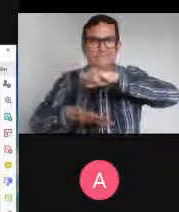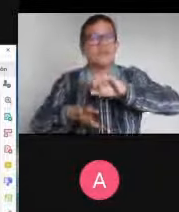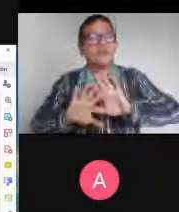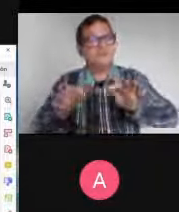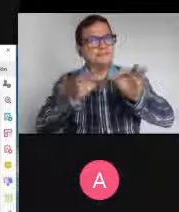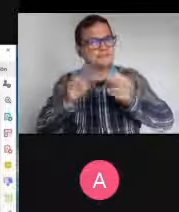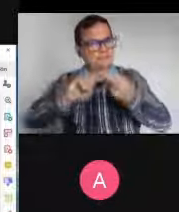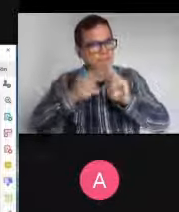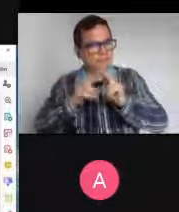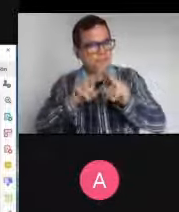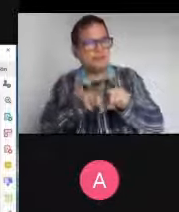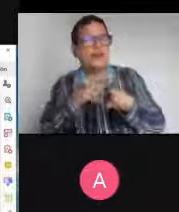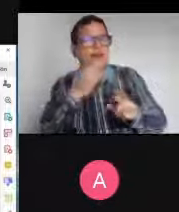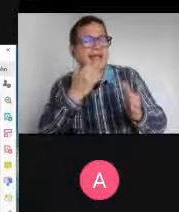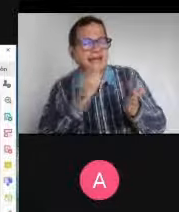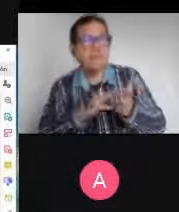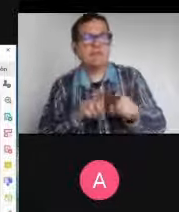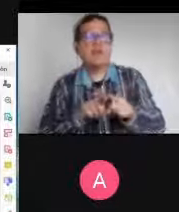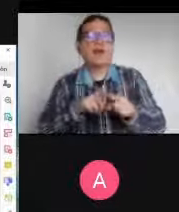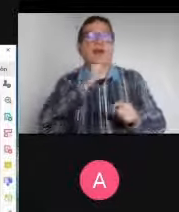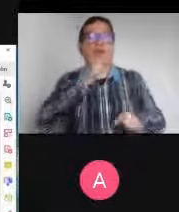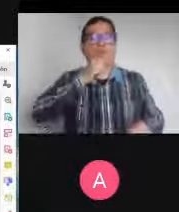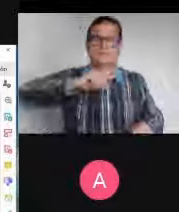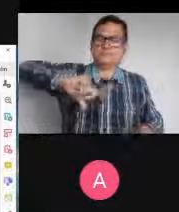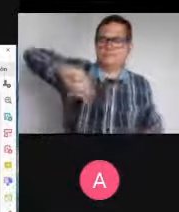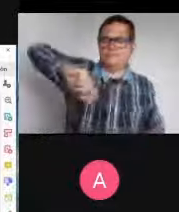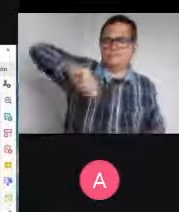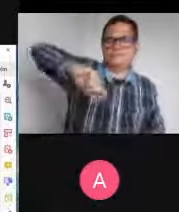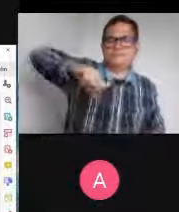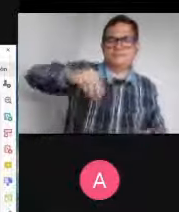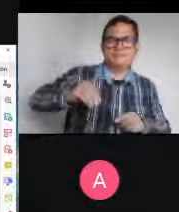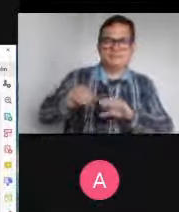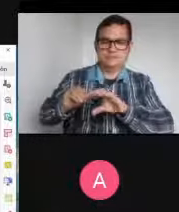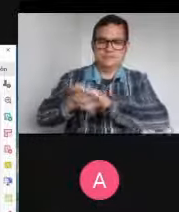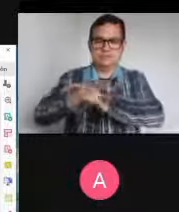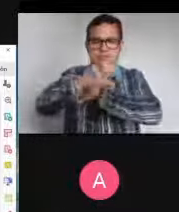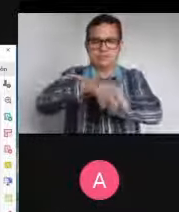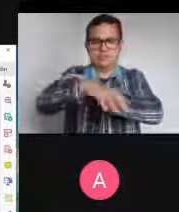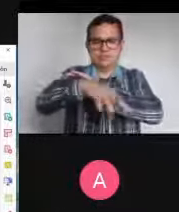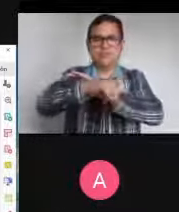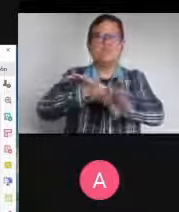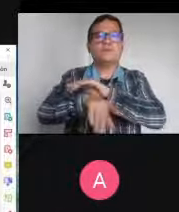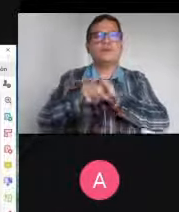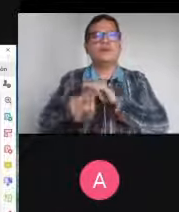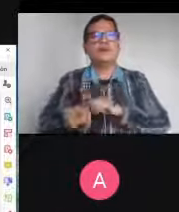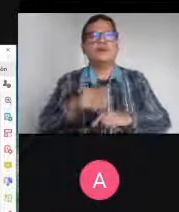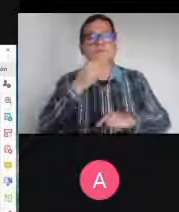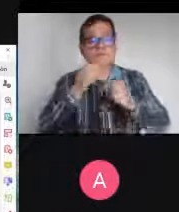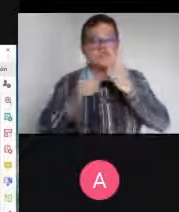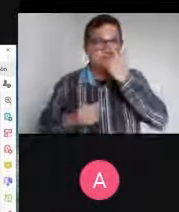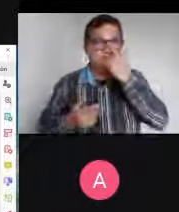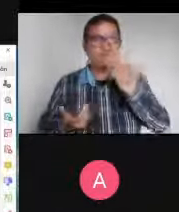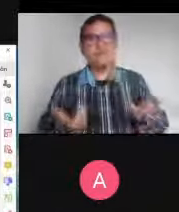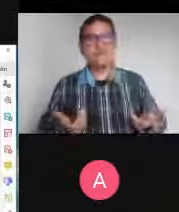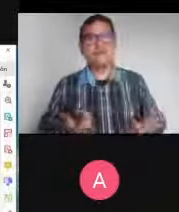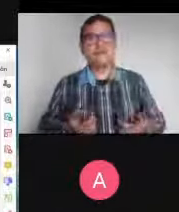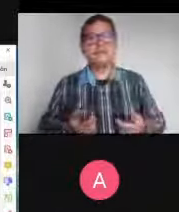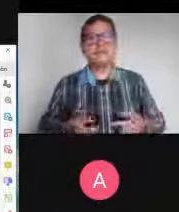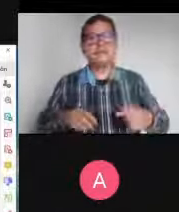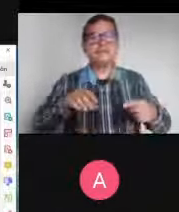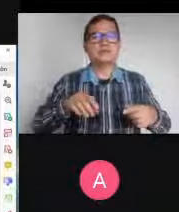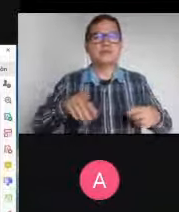una analogía del funcionamiento del transistor con una llave, mm, el emisor pues sería por donde